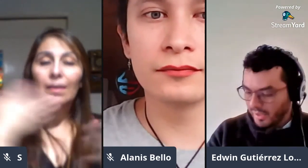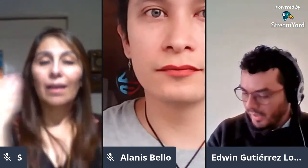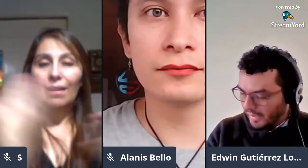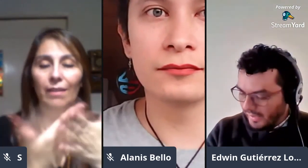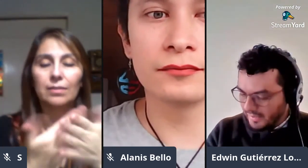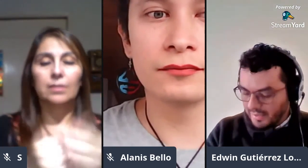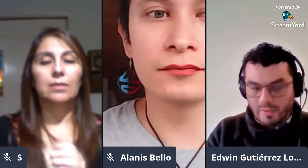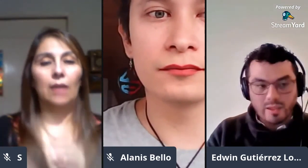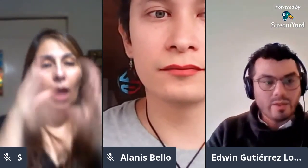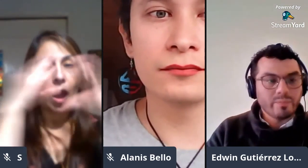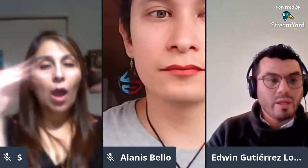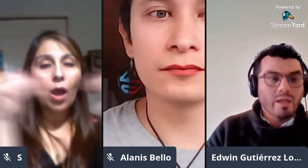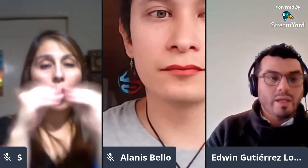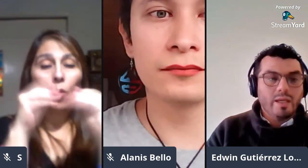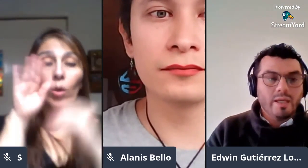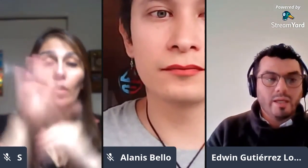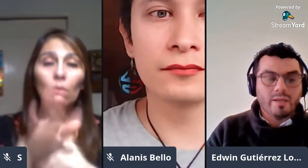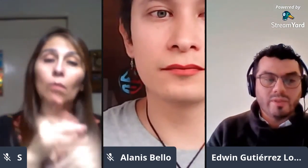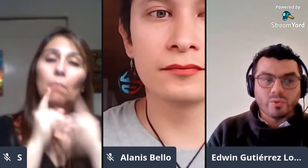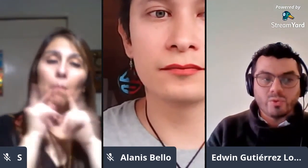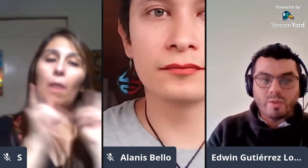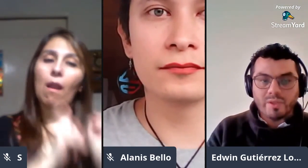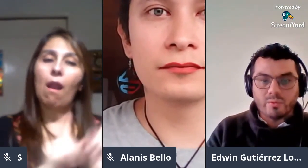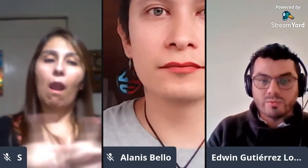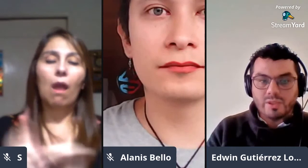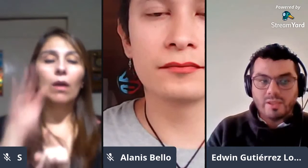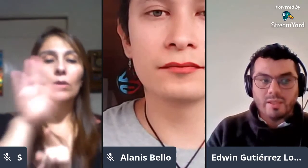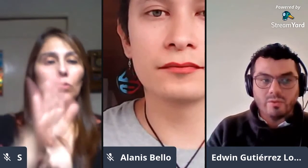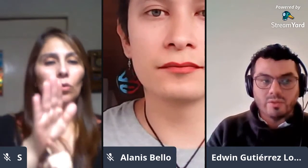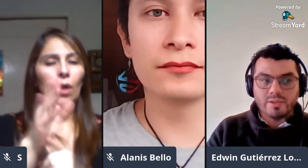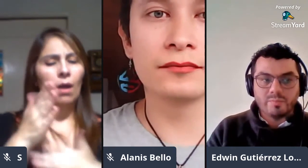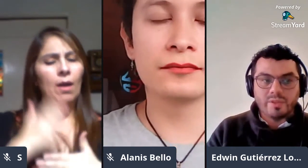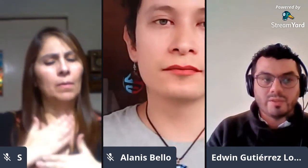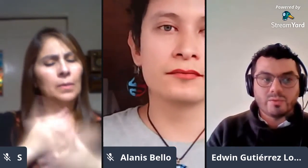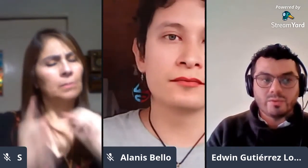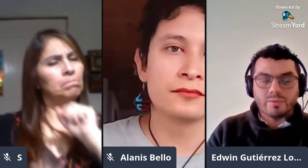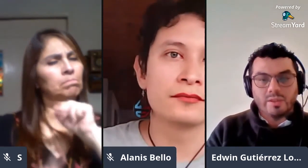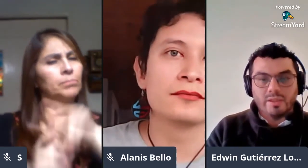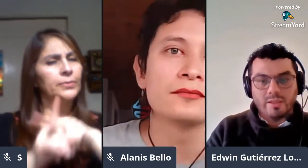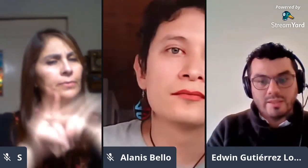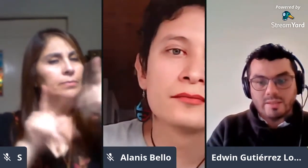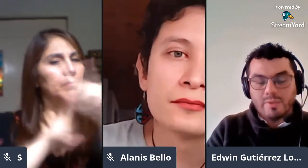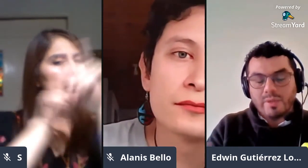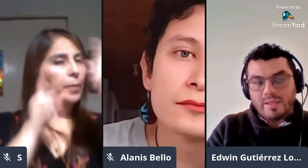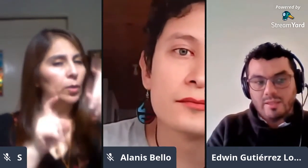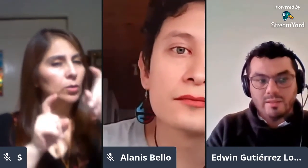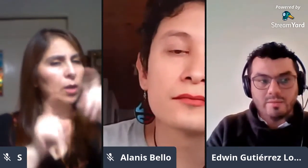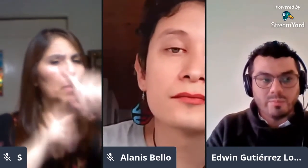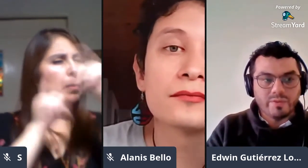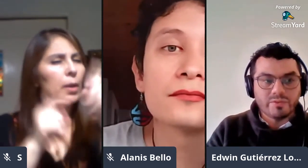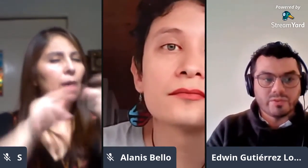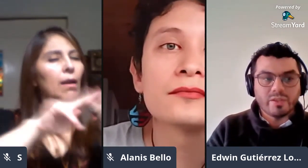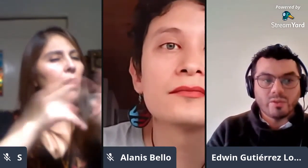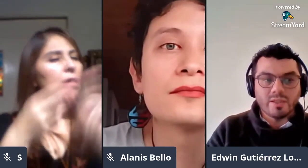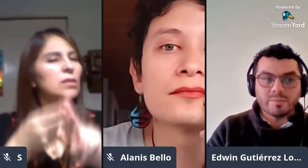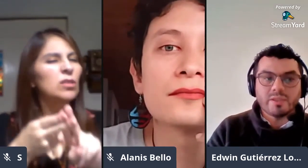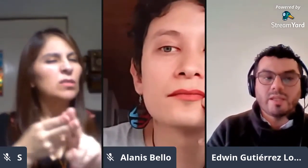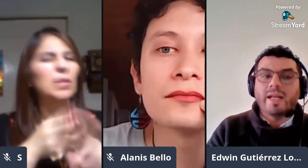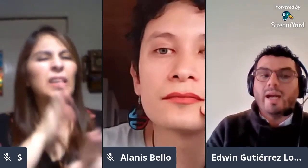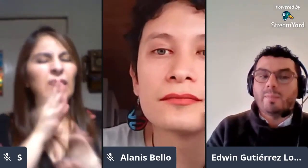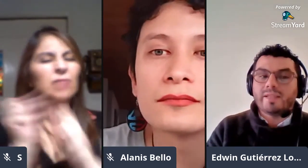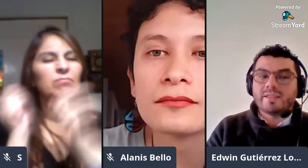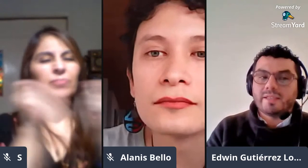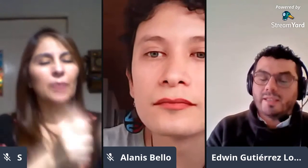lo que ella hablaba, me surgió una pregunta con respecto, hecha para el profesor Sergio